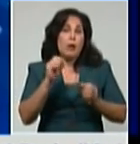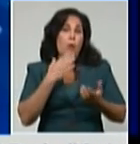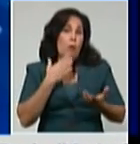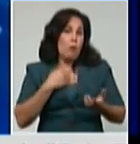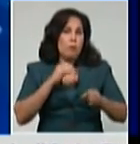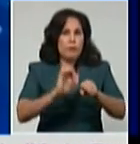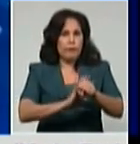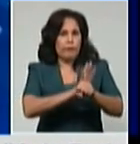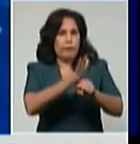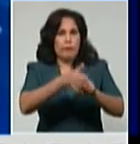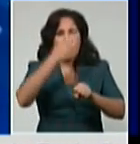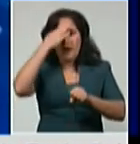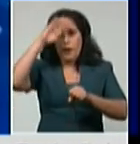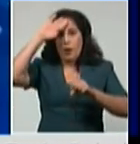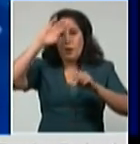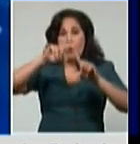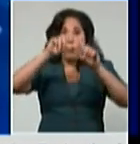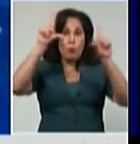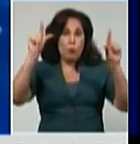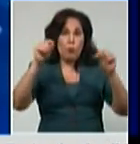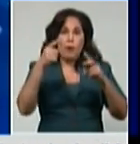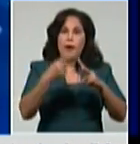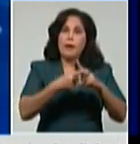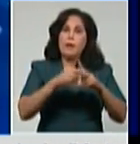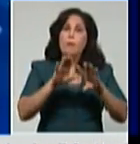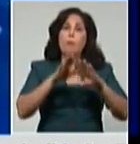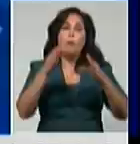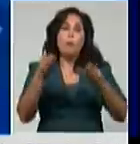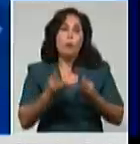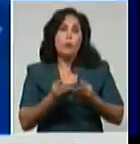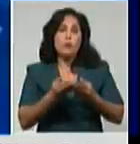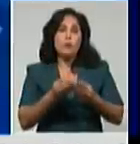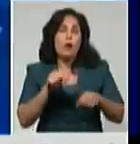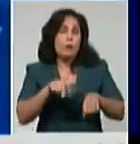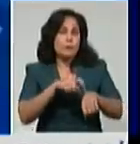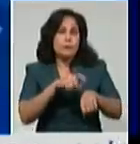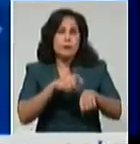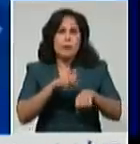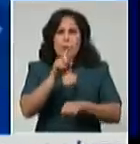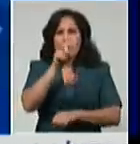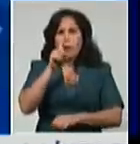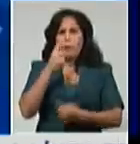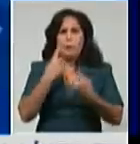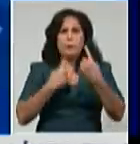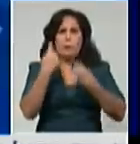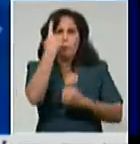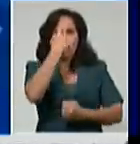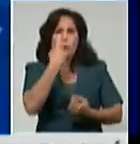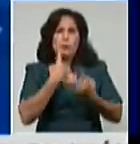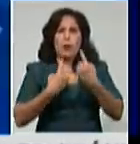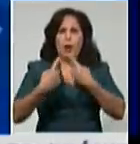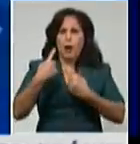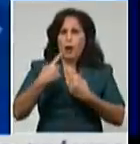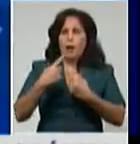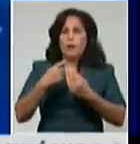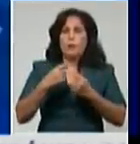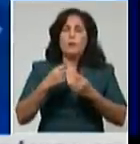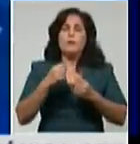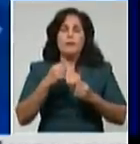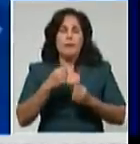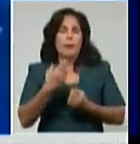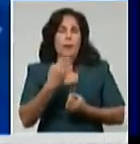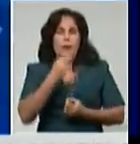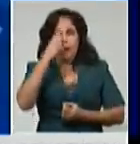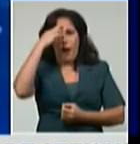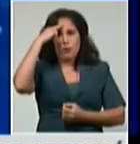doctor. Tenemos algún tiempo también para preguntas, algunas interrogantes que nos han hecho llegar usuarios